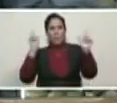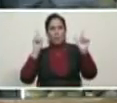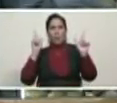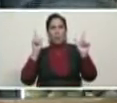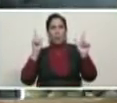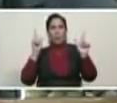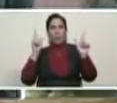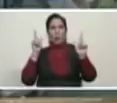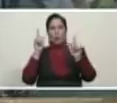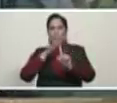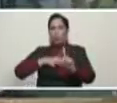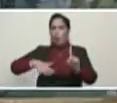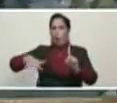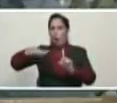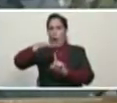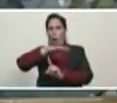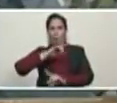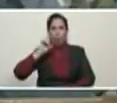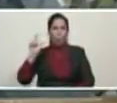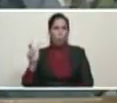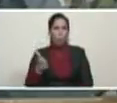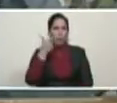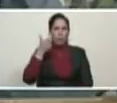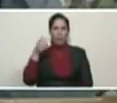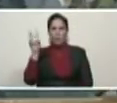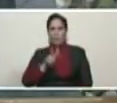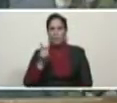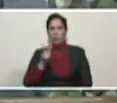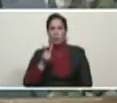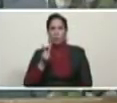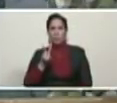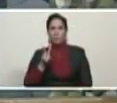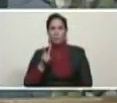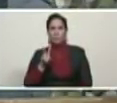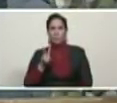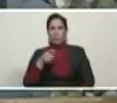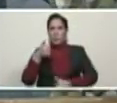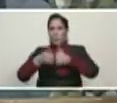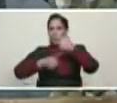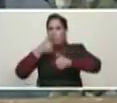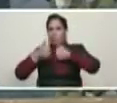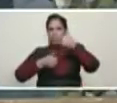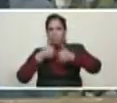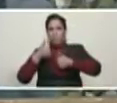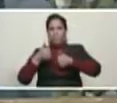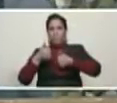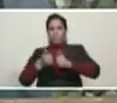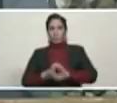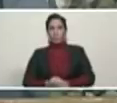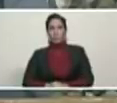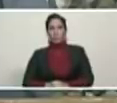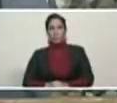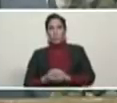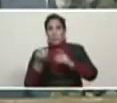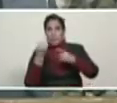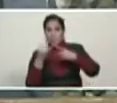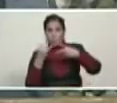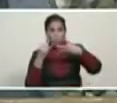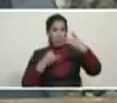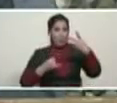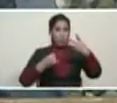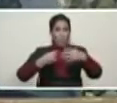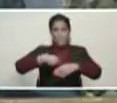toda la región de la Guayana venezolana? ¿Y cuáles son los instrumentos